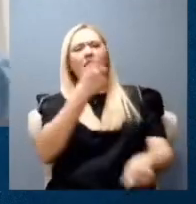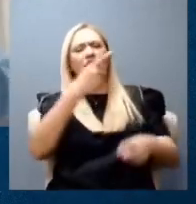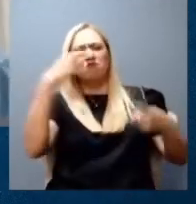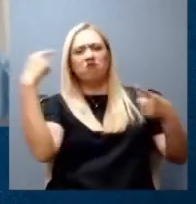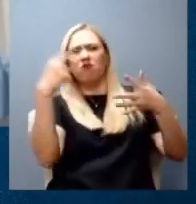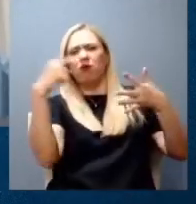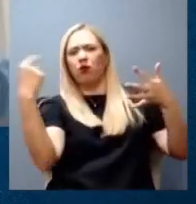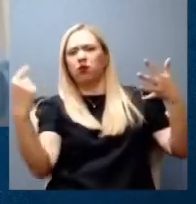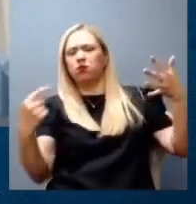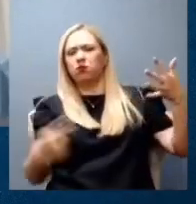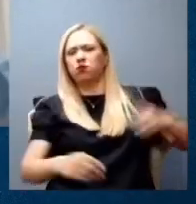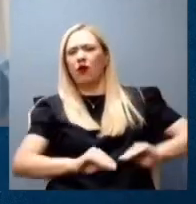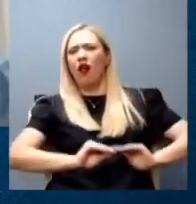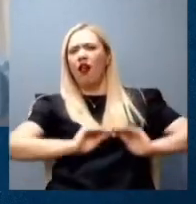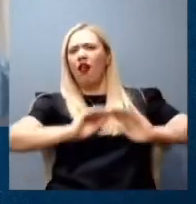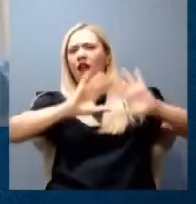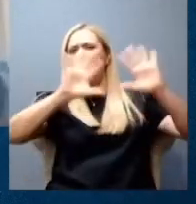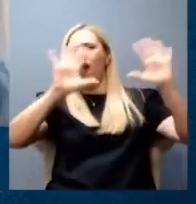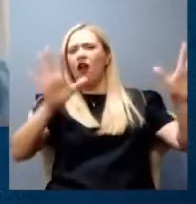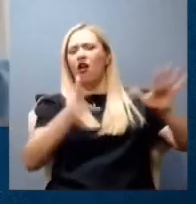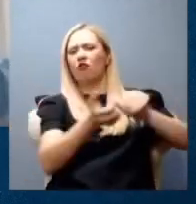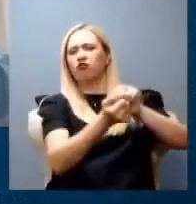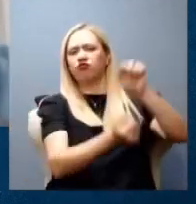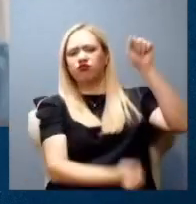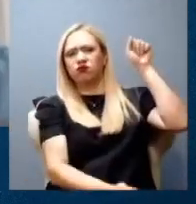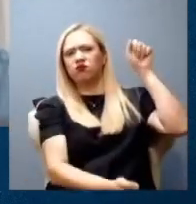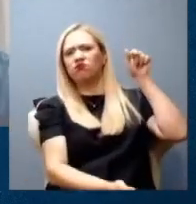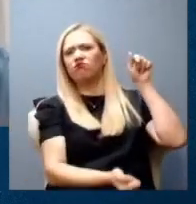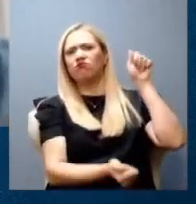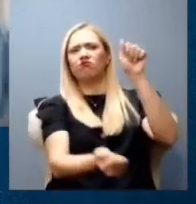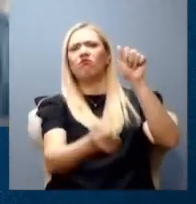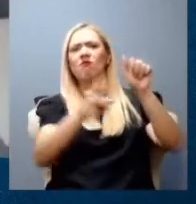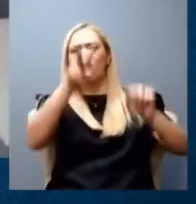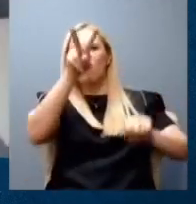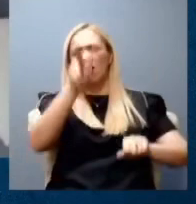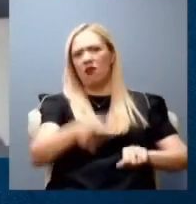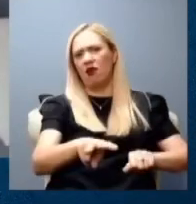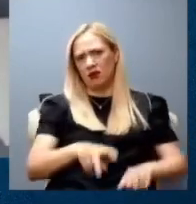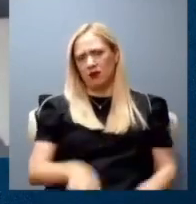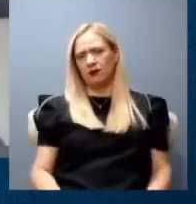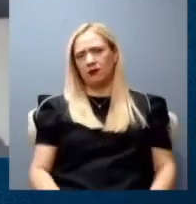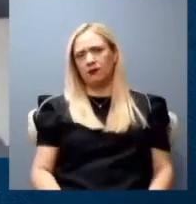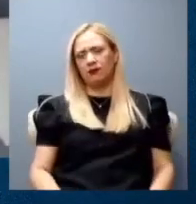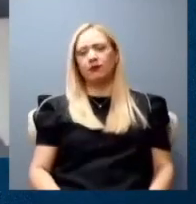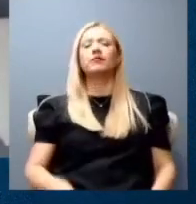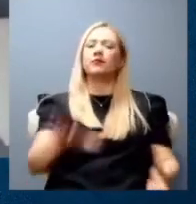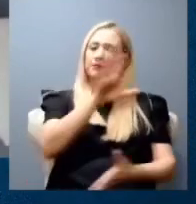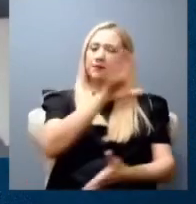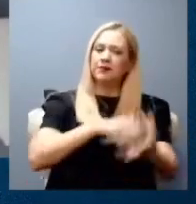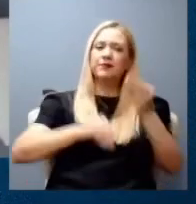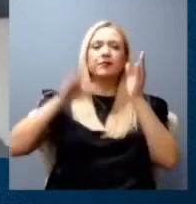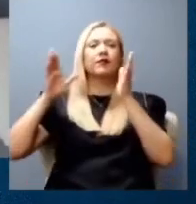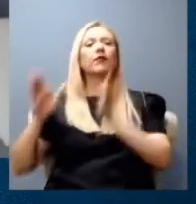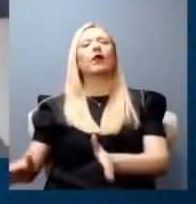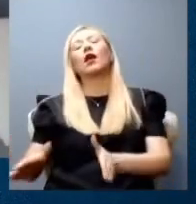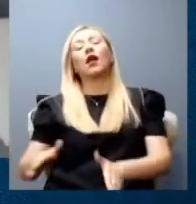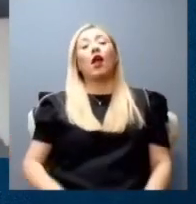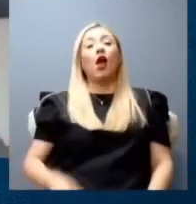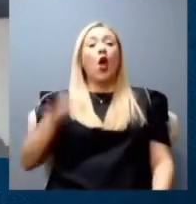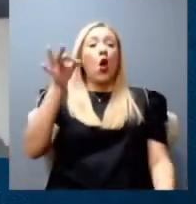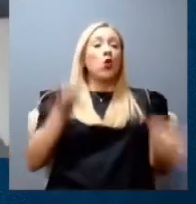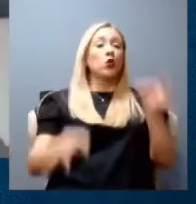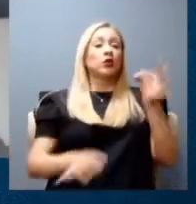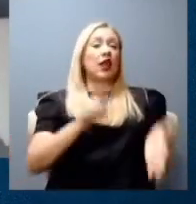esclareciendo lo que pasó y ofreciendo la verdad necesaria. Y luego está la justicia. Hay un reclamo y en